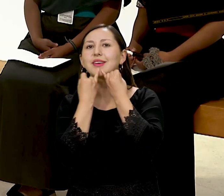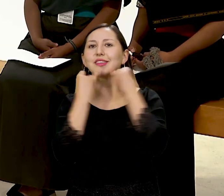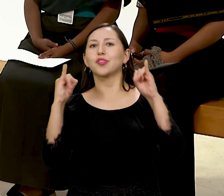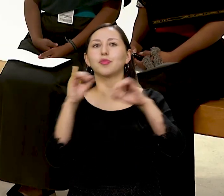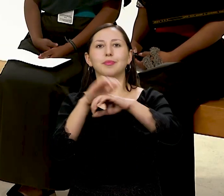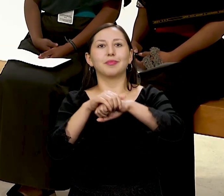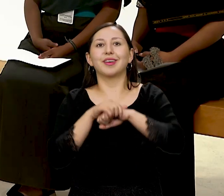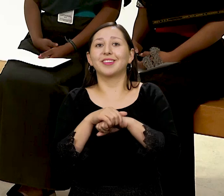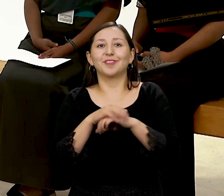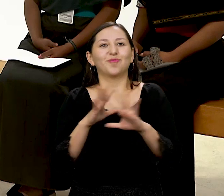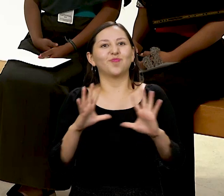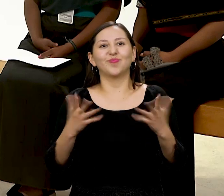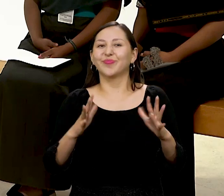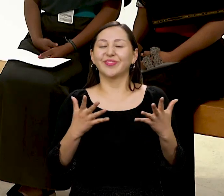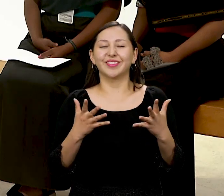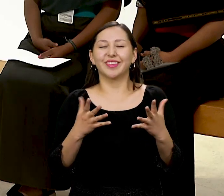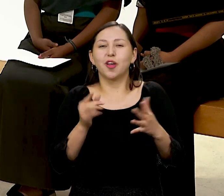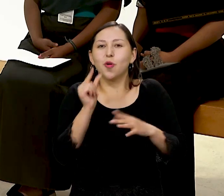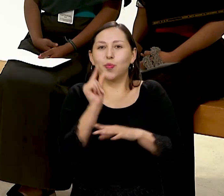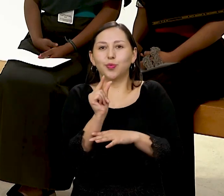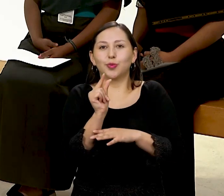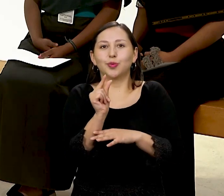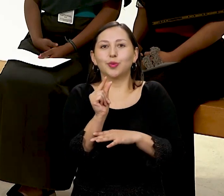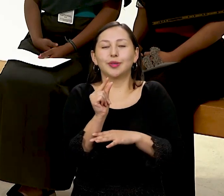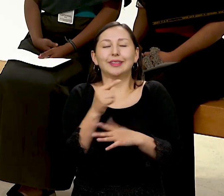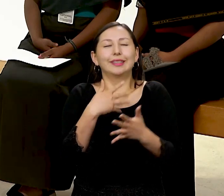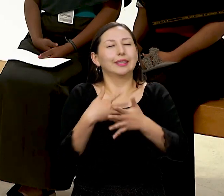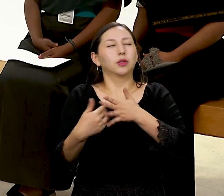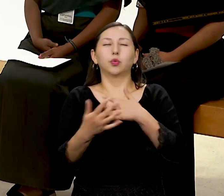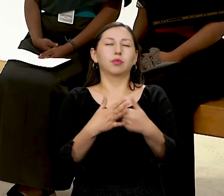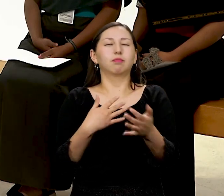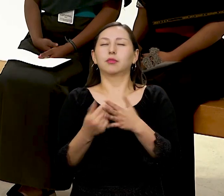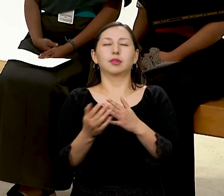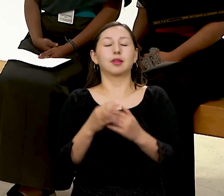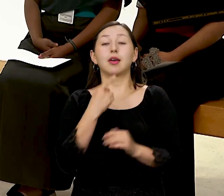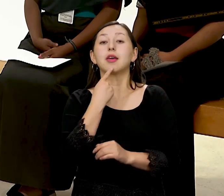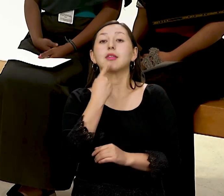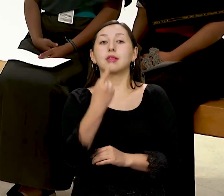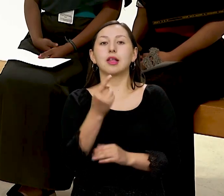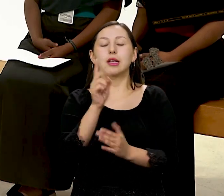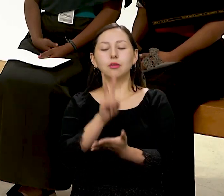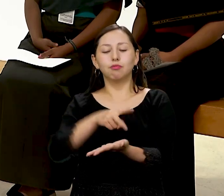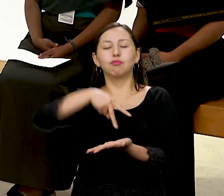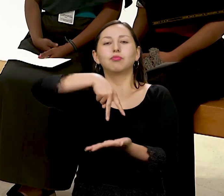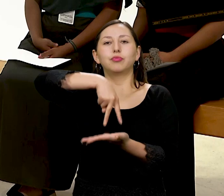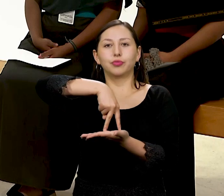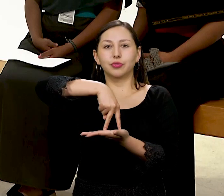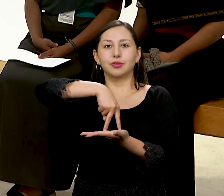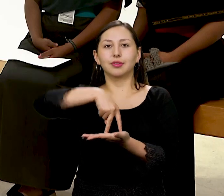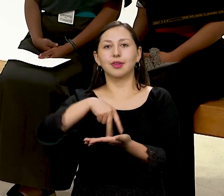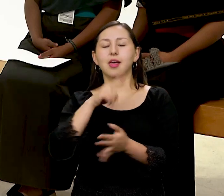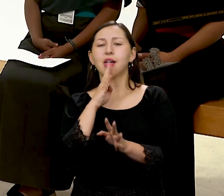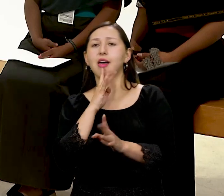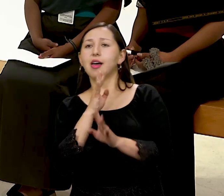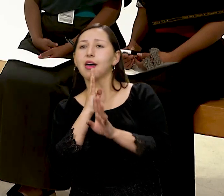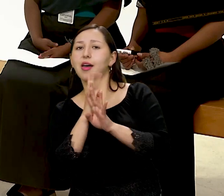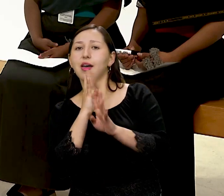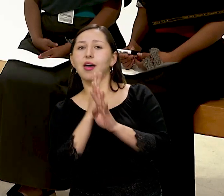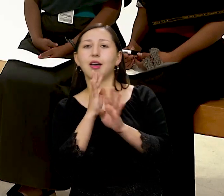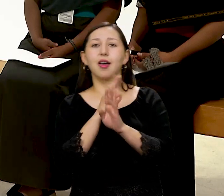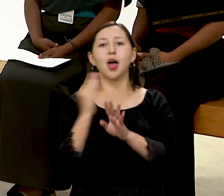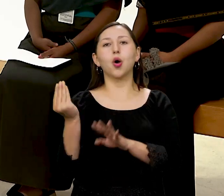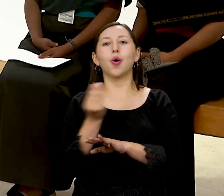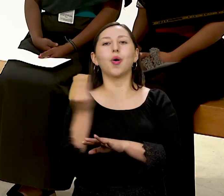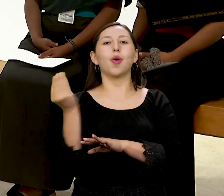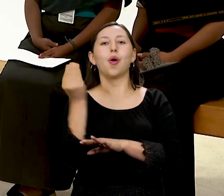inglés. El idioma. Y me atreví en un panel principal a dar a conocer al mundo cómo dentro de Ecuador